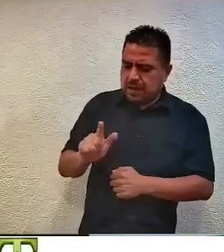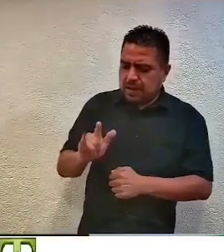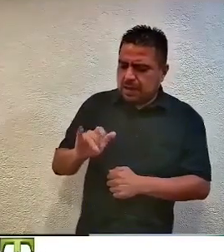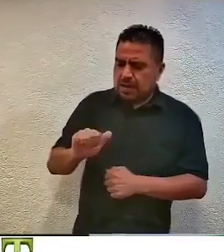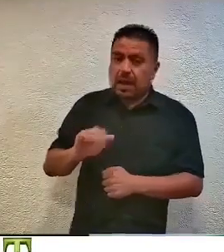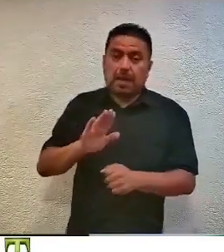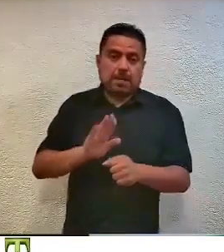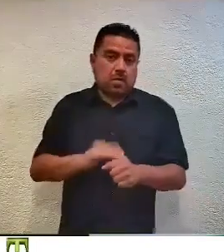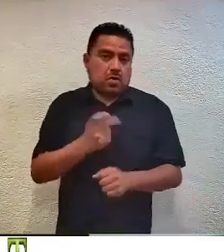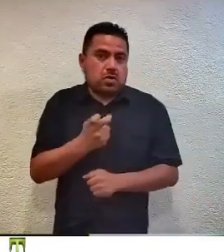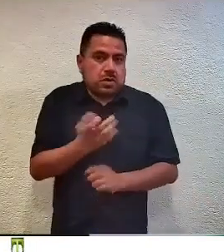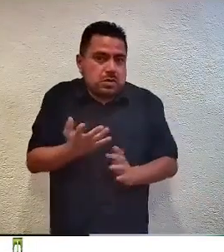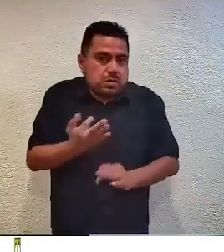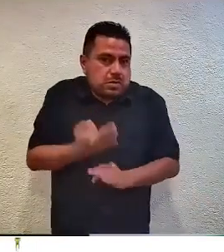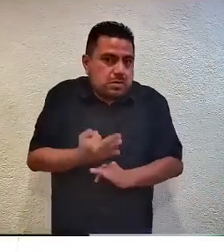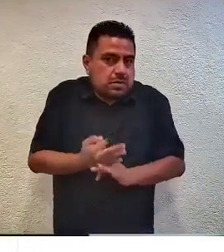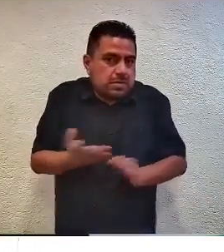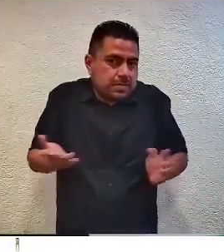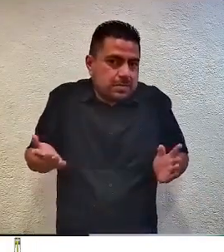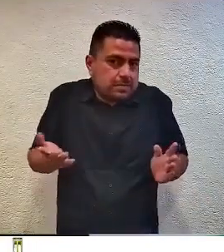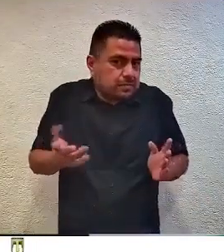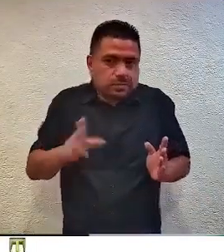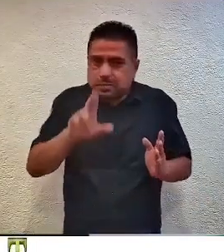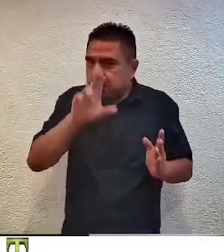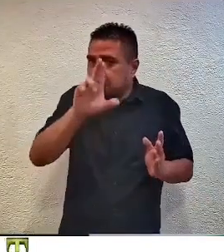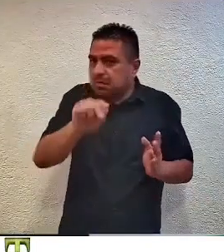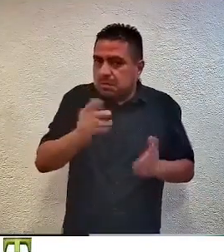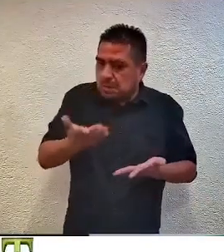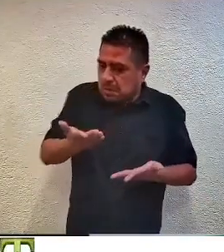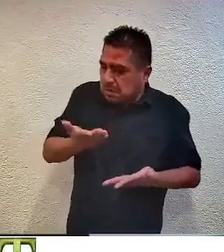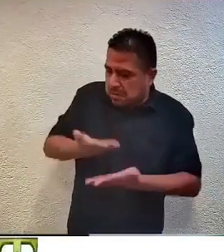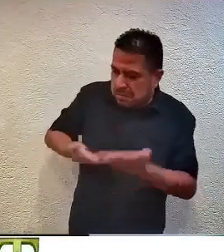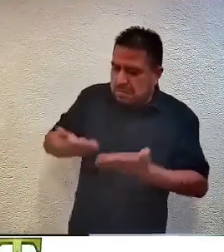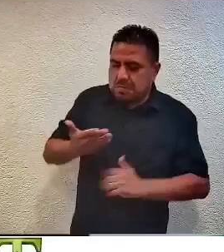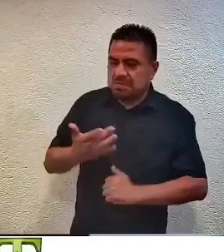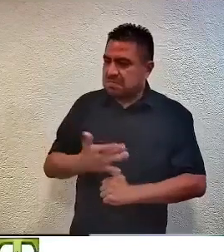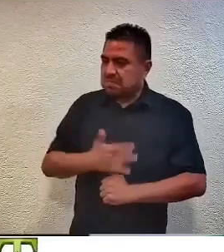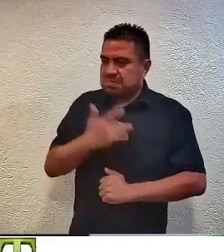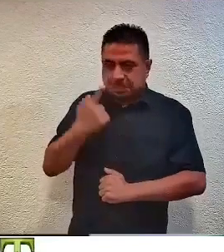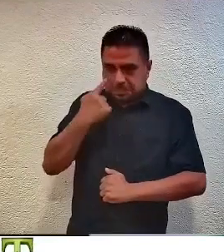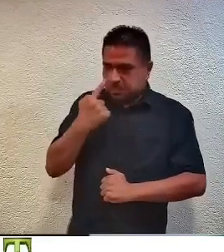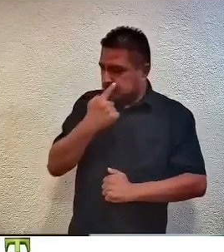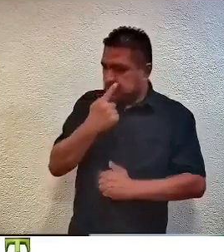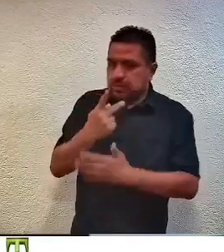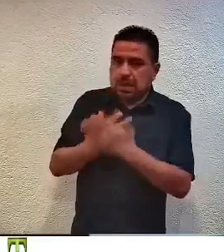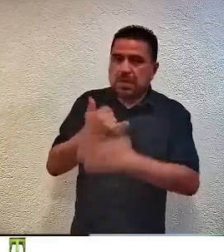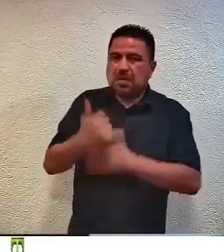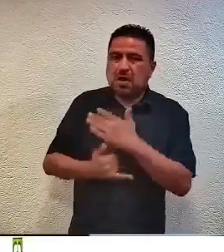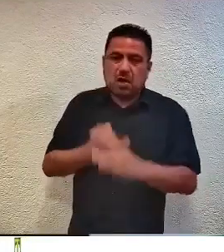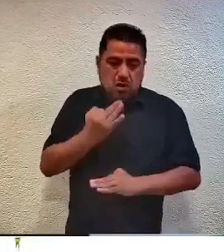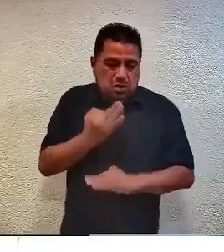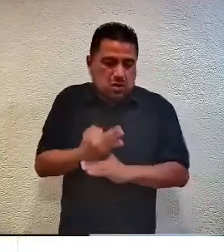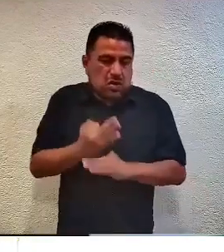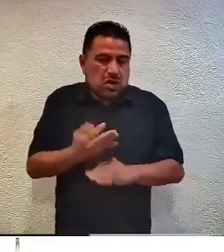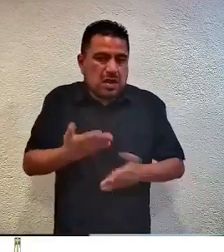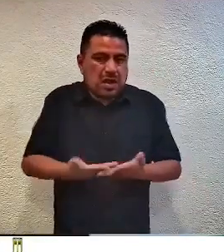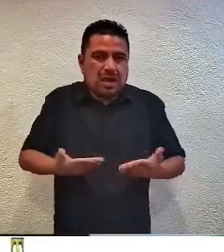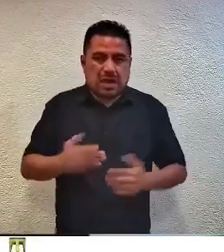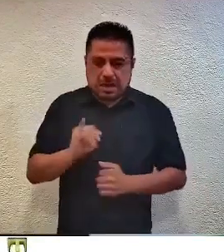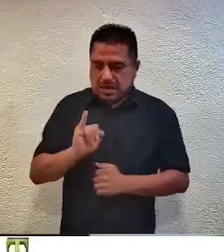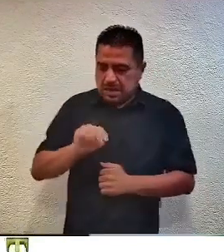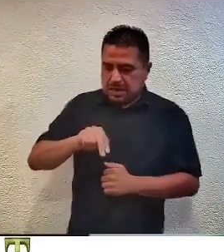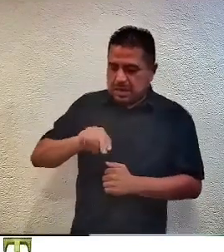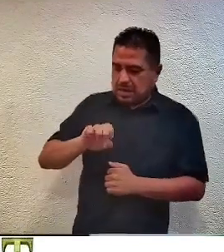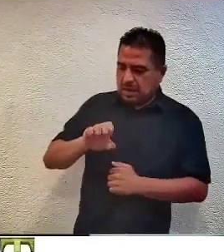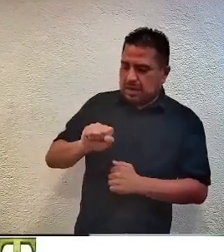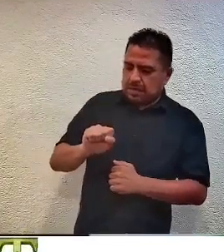que el argumento de no compartir el sentido de este proyecto en este momento del magistrado José Inés